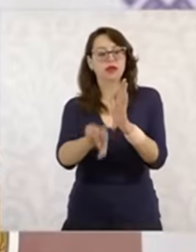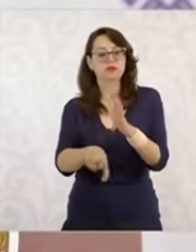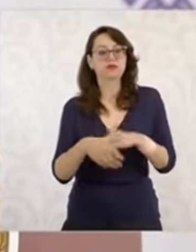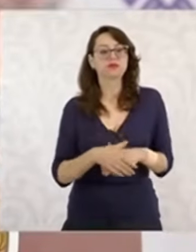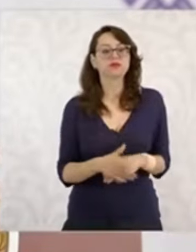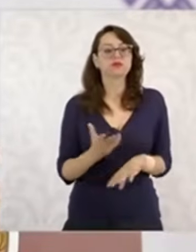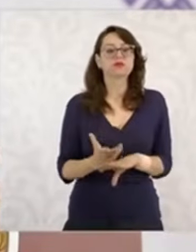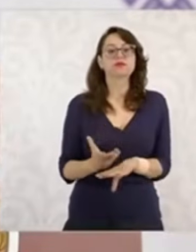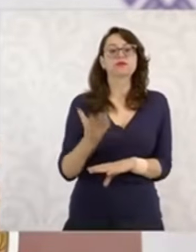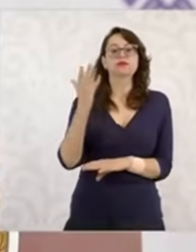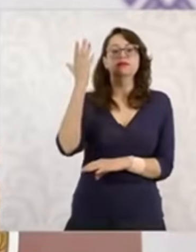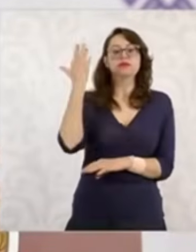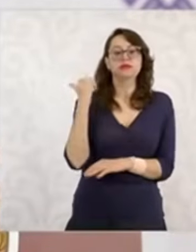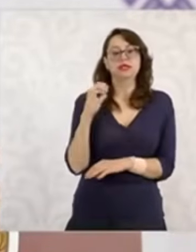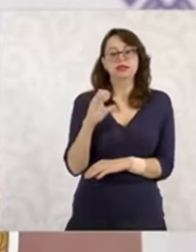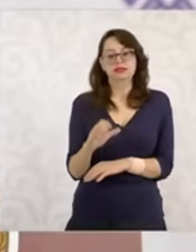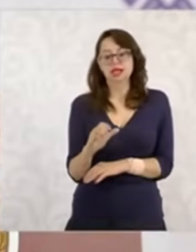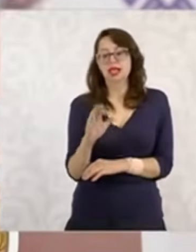hace